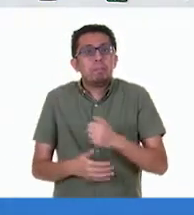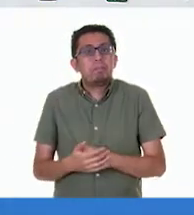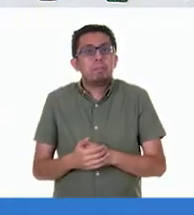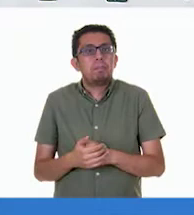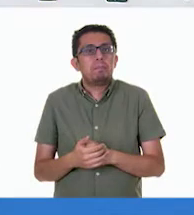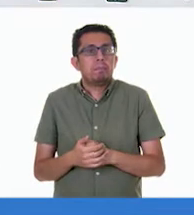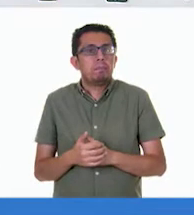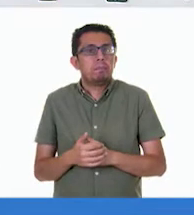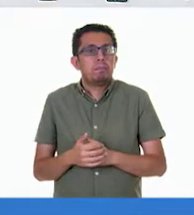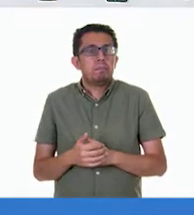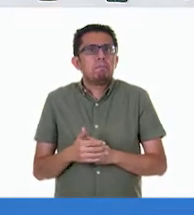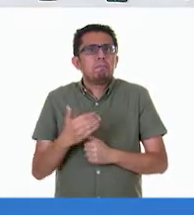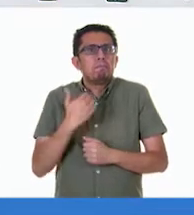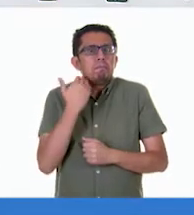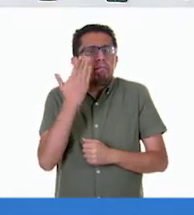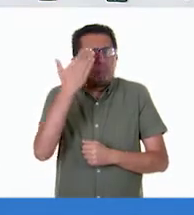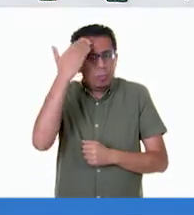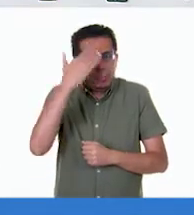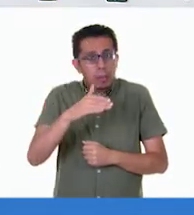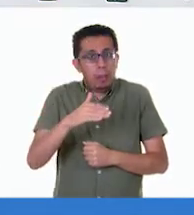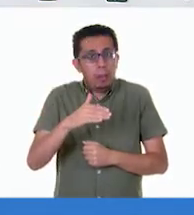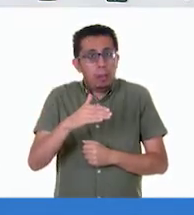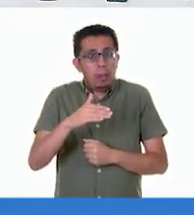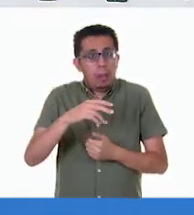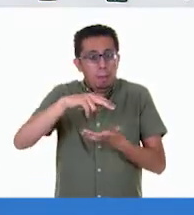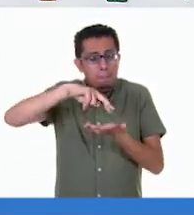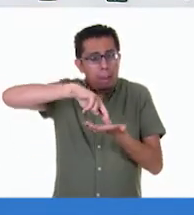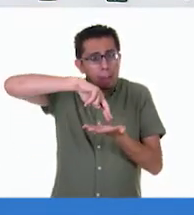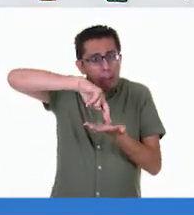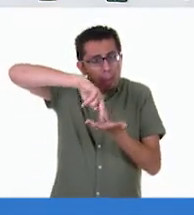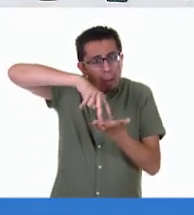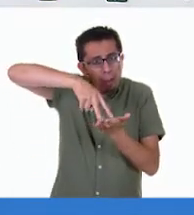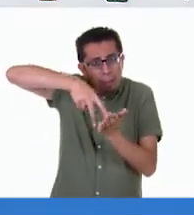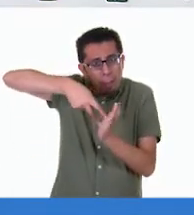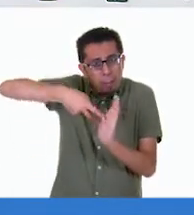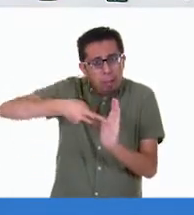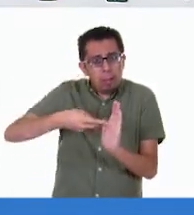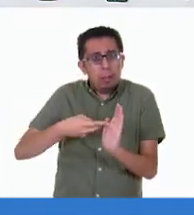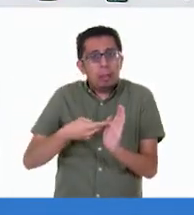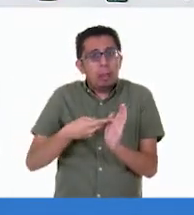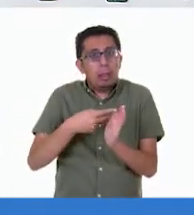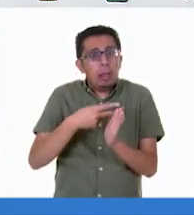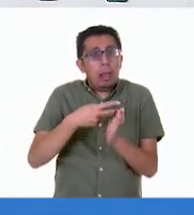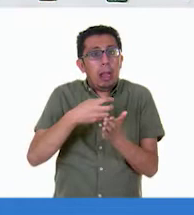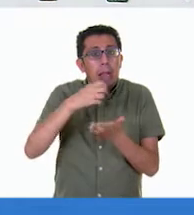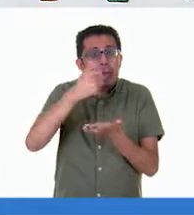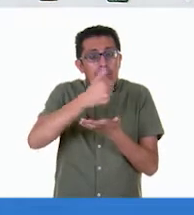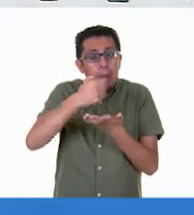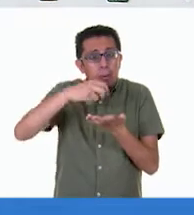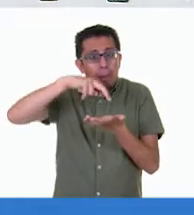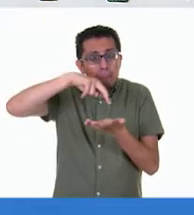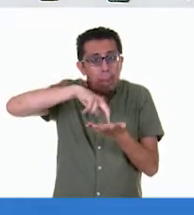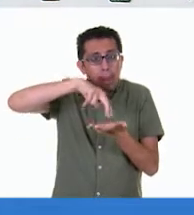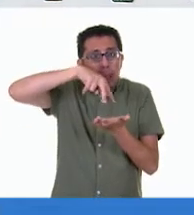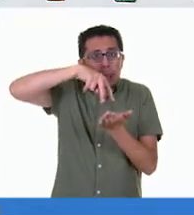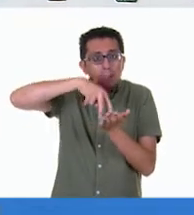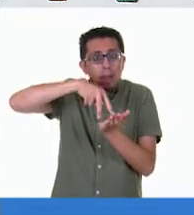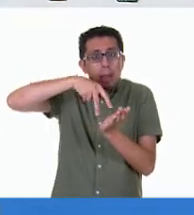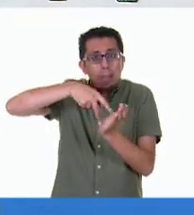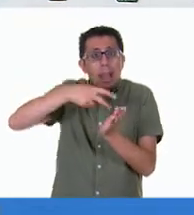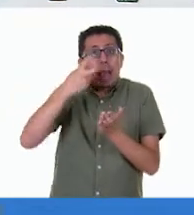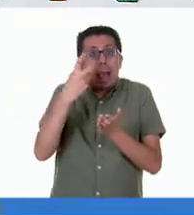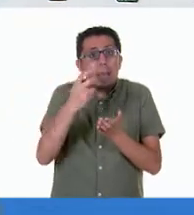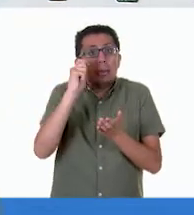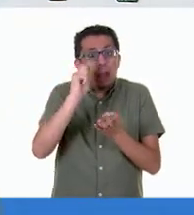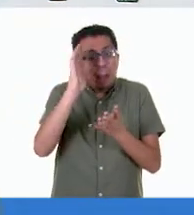saber qué parte de la vuelta completa representa cada salto. Y los saltos son las partes que se